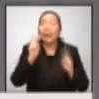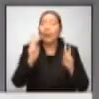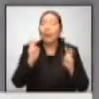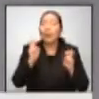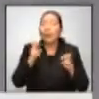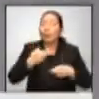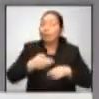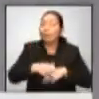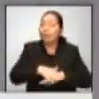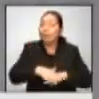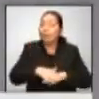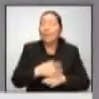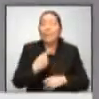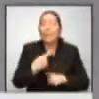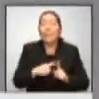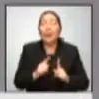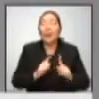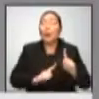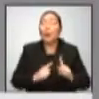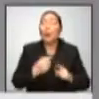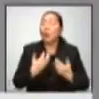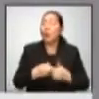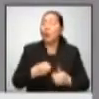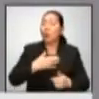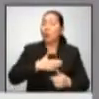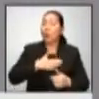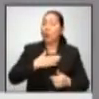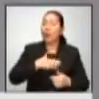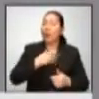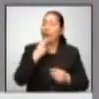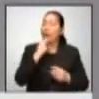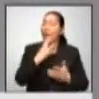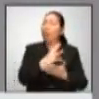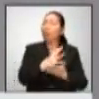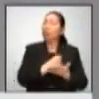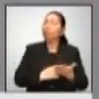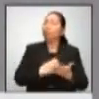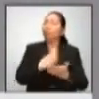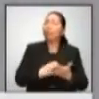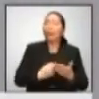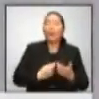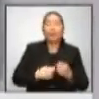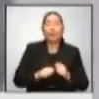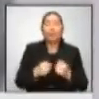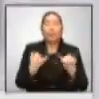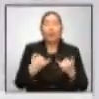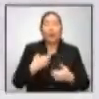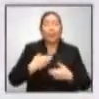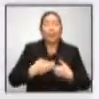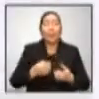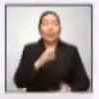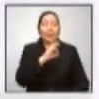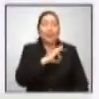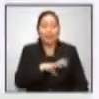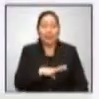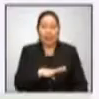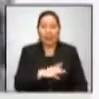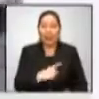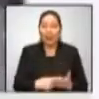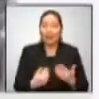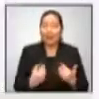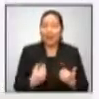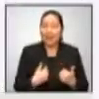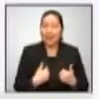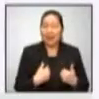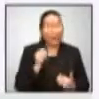de procesos y de calidad que algunos empresarios han estado obviando para poder exportar ese producto a Chile, por lo que tienen que